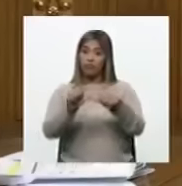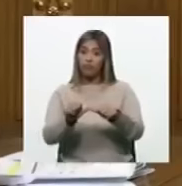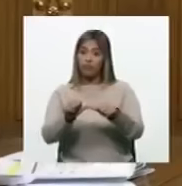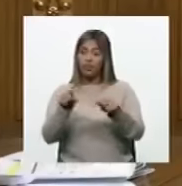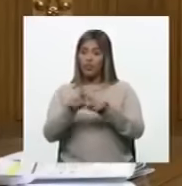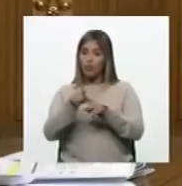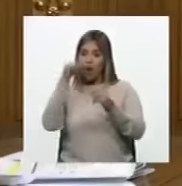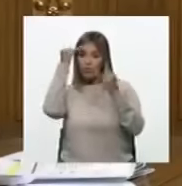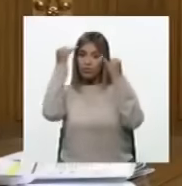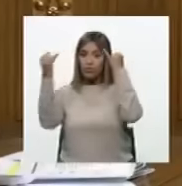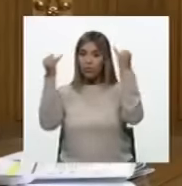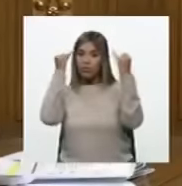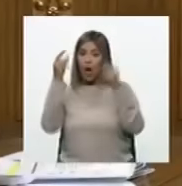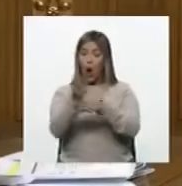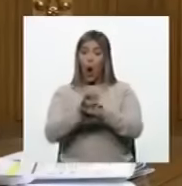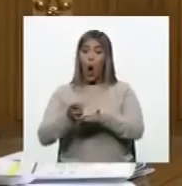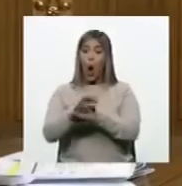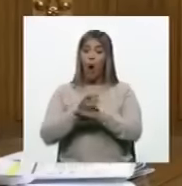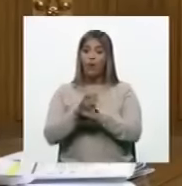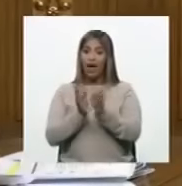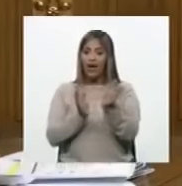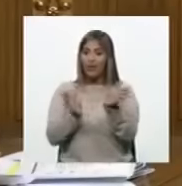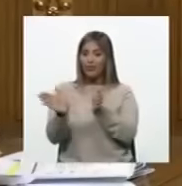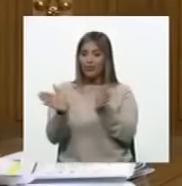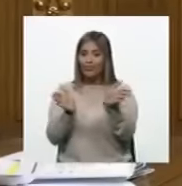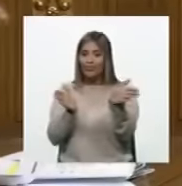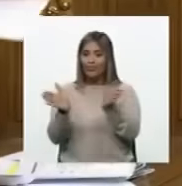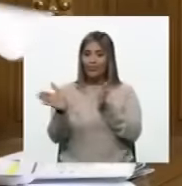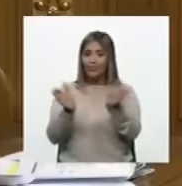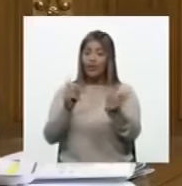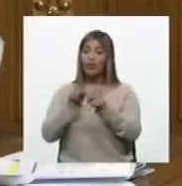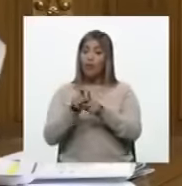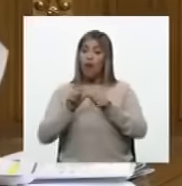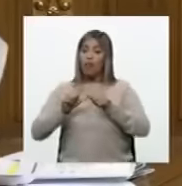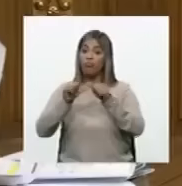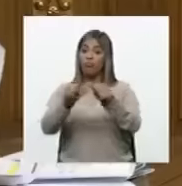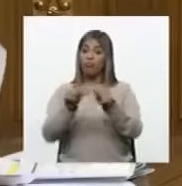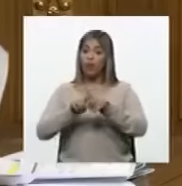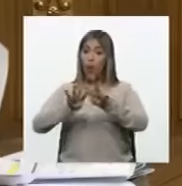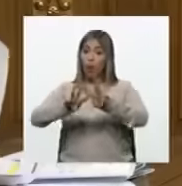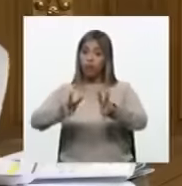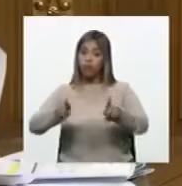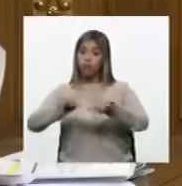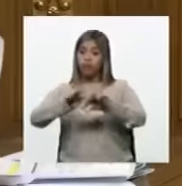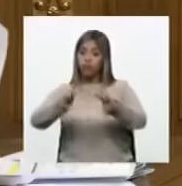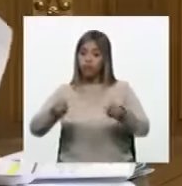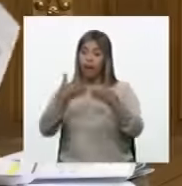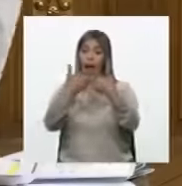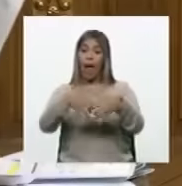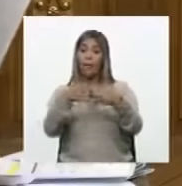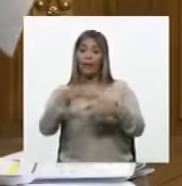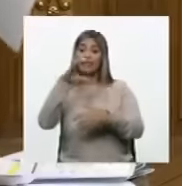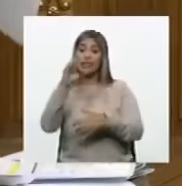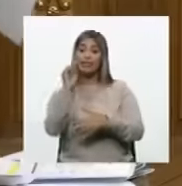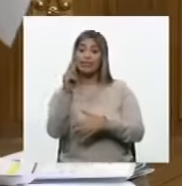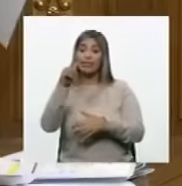estrategia del gobierno interino, del gobierno paralelo, para darle continuidad al plan del robo de Citgo y de todos los activos venezolanos